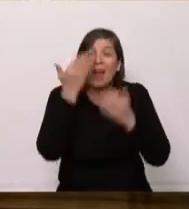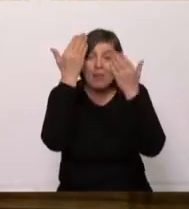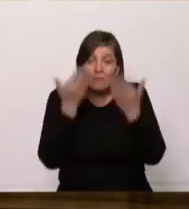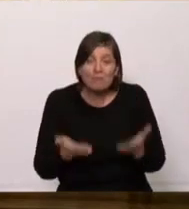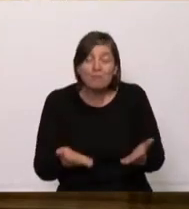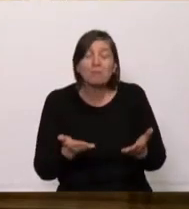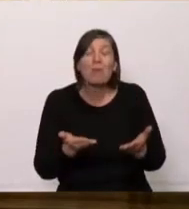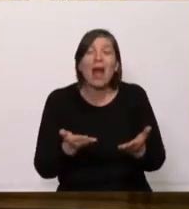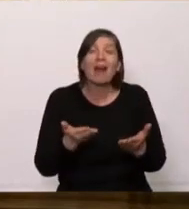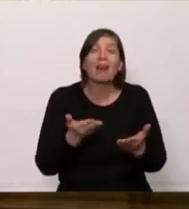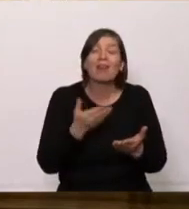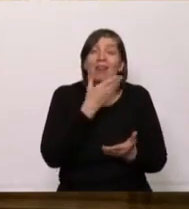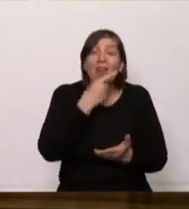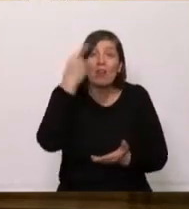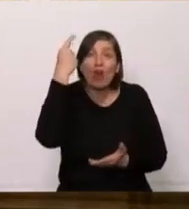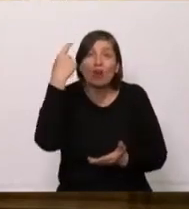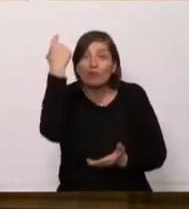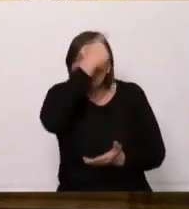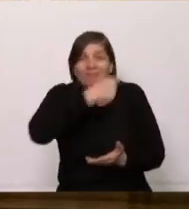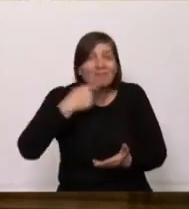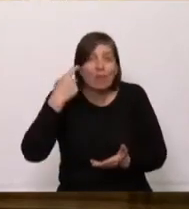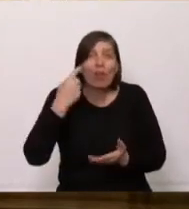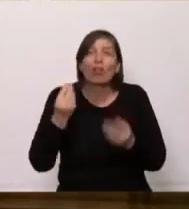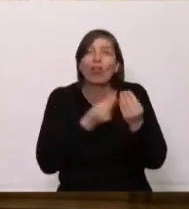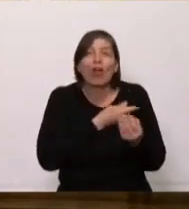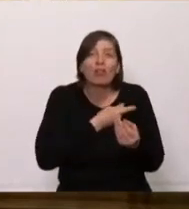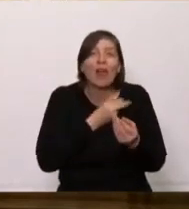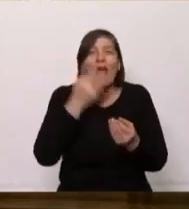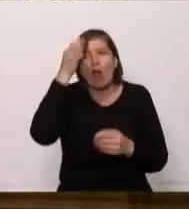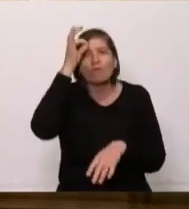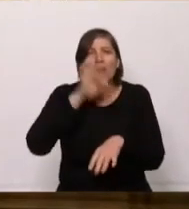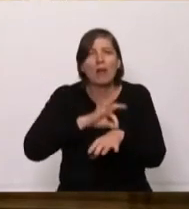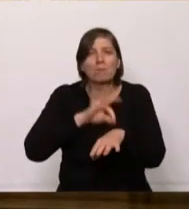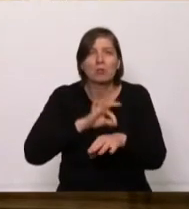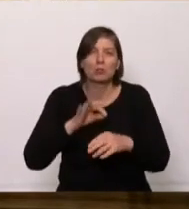La imagen de nuestro Dios está en los enfermos.